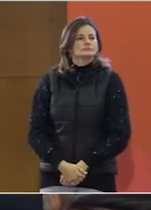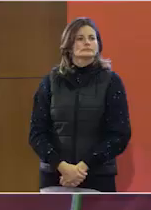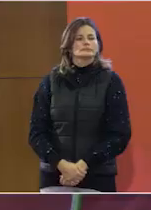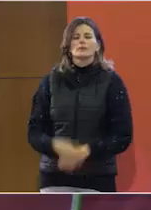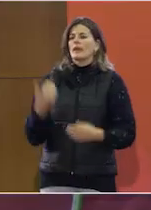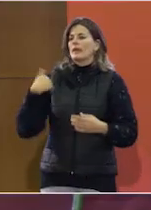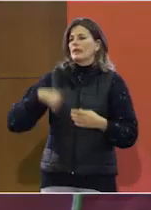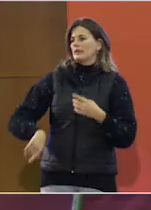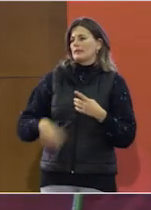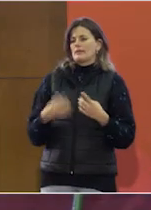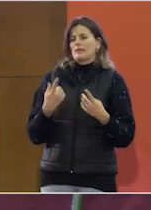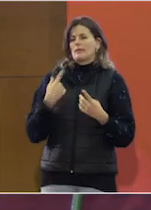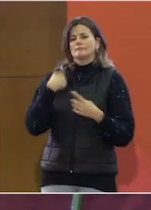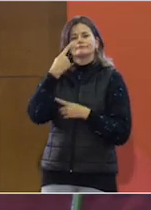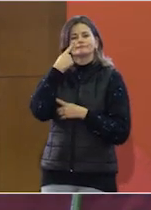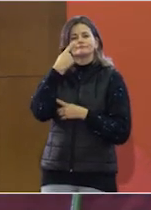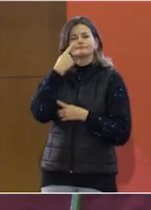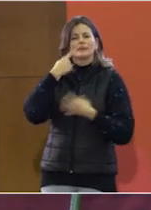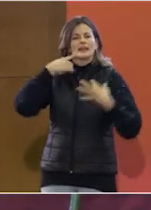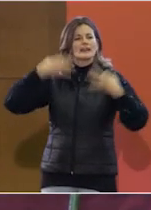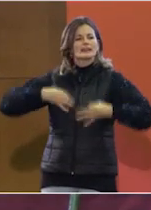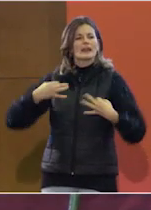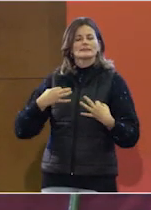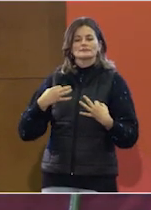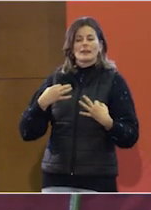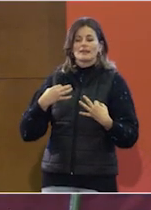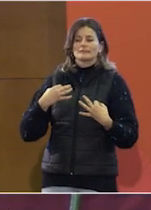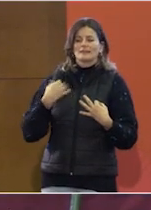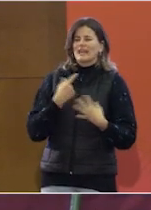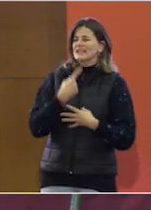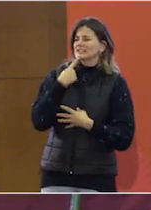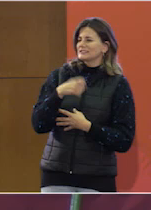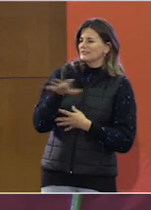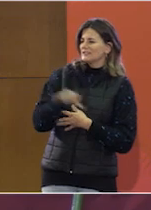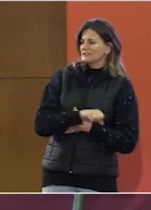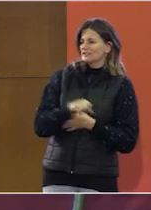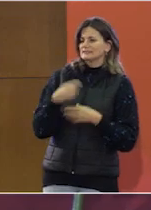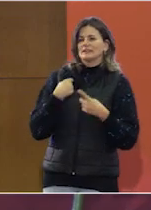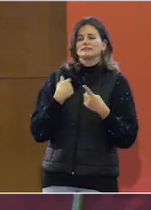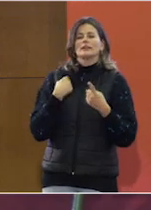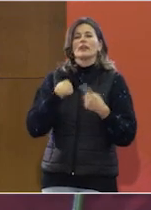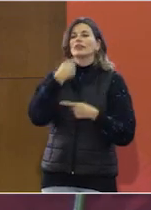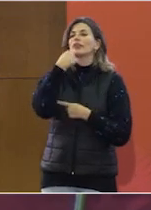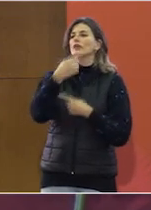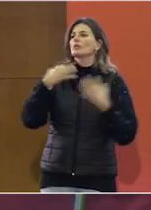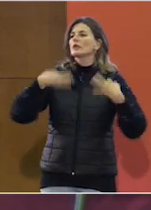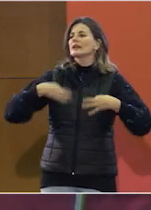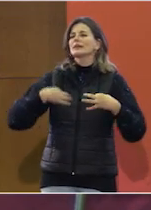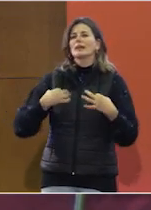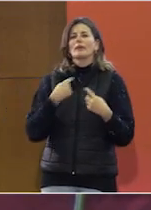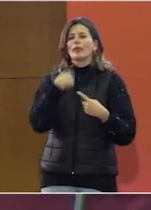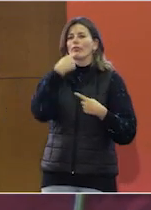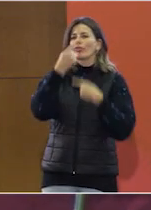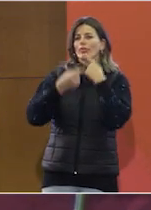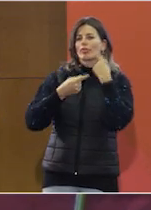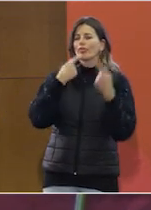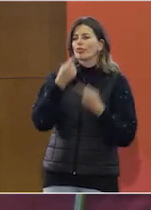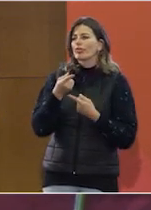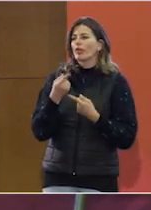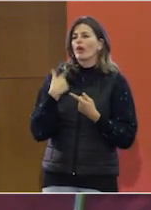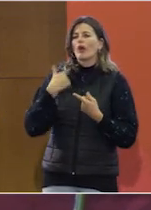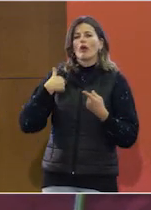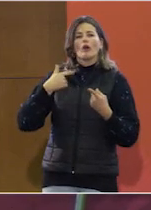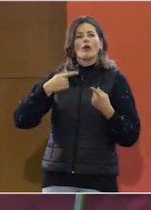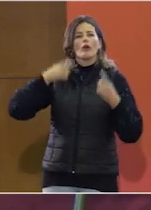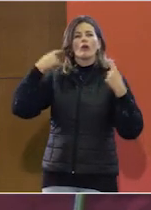Y afrontar una realidad que seguramente no se puede afrontar con grandes palabras, que no se puede afrontar